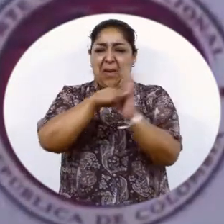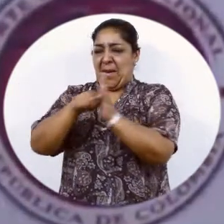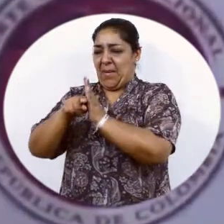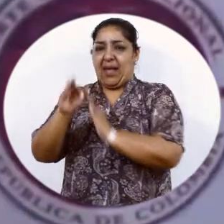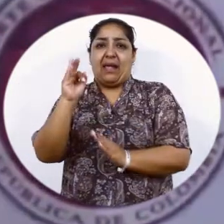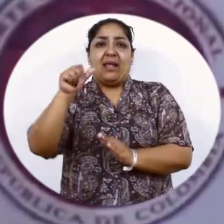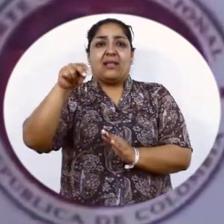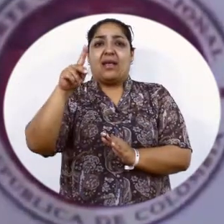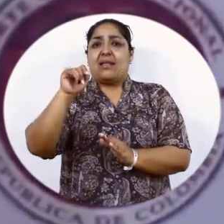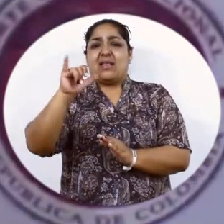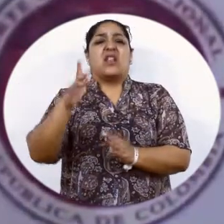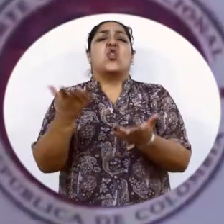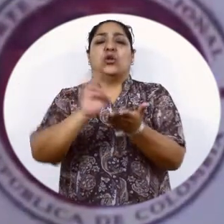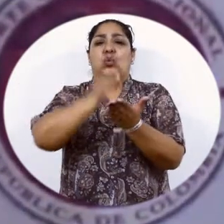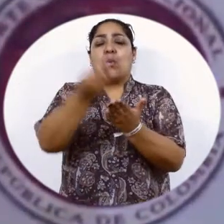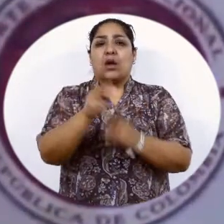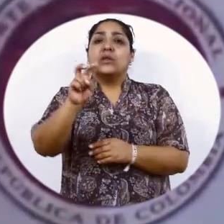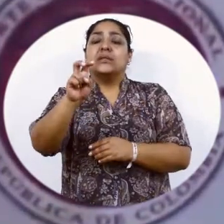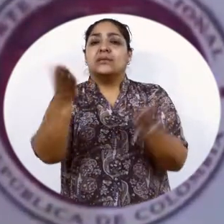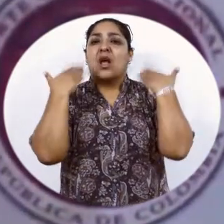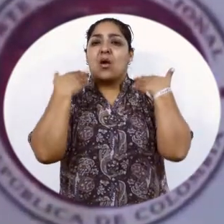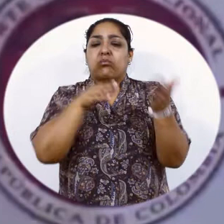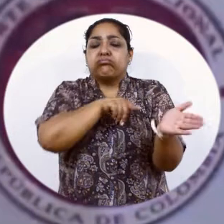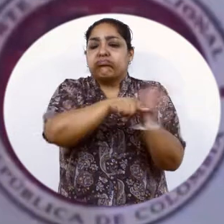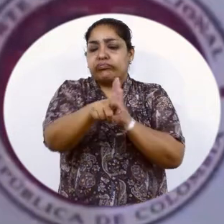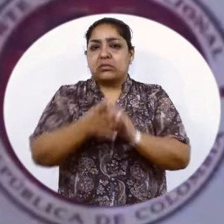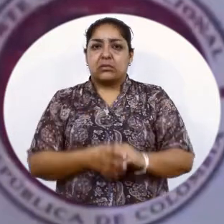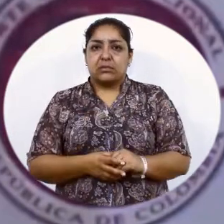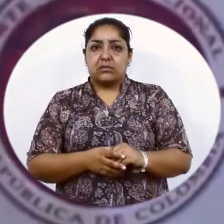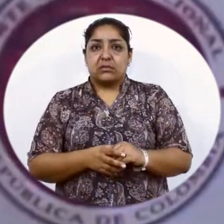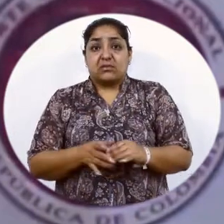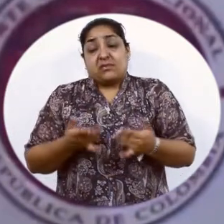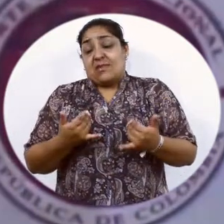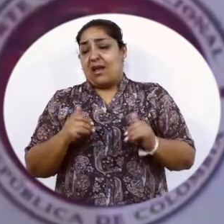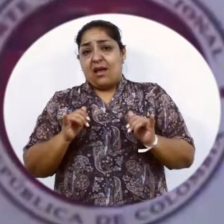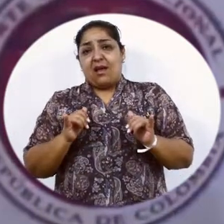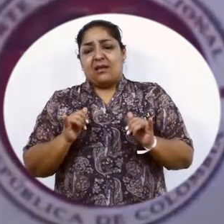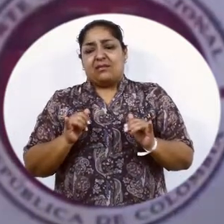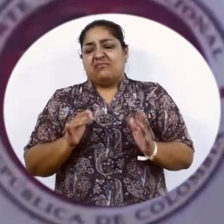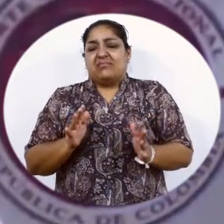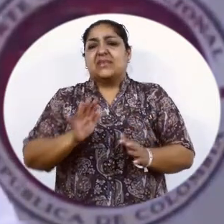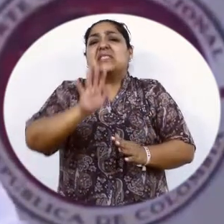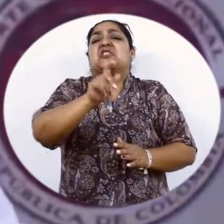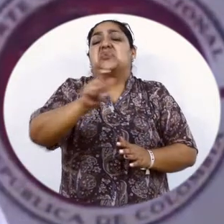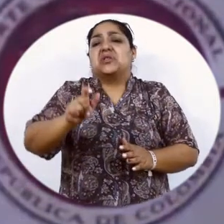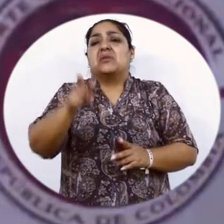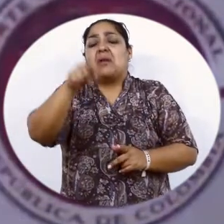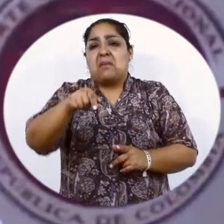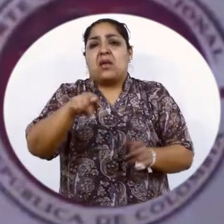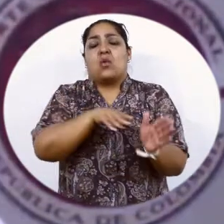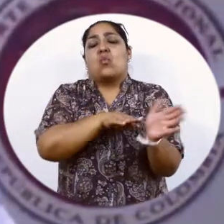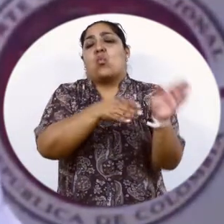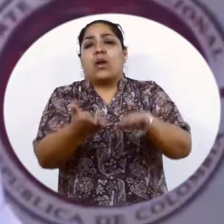masacre del tandil en tumaco siete campesinos asesinados ya han perdido no menos de cinco personas